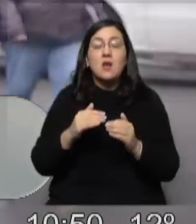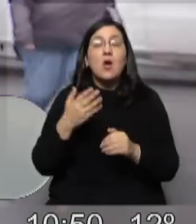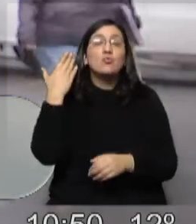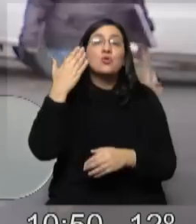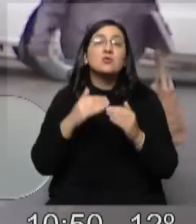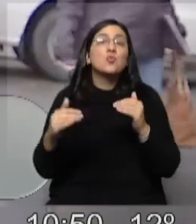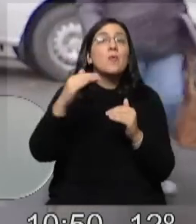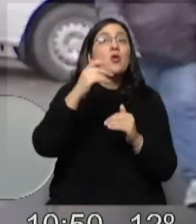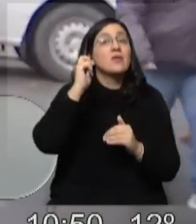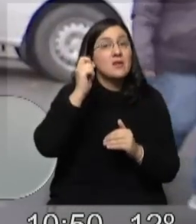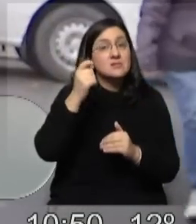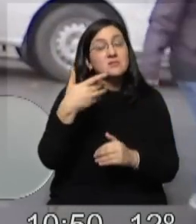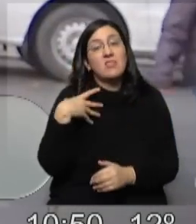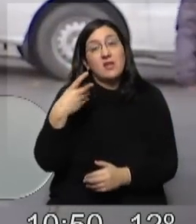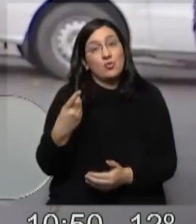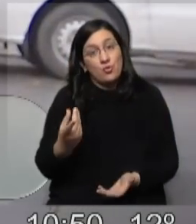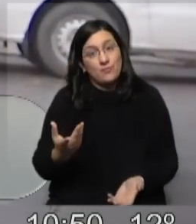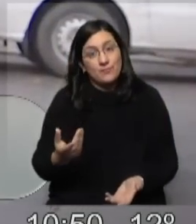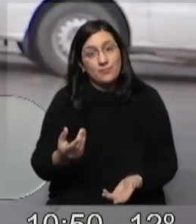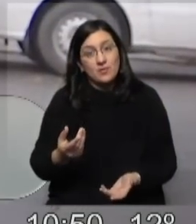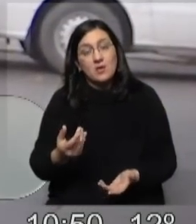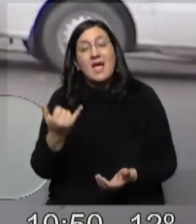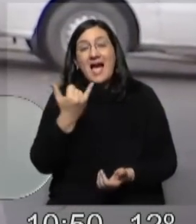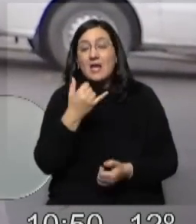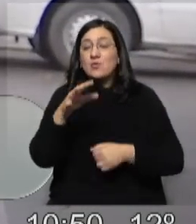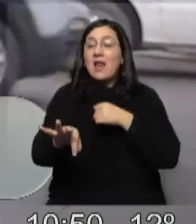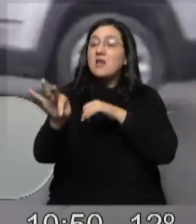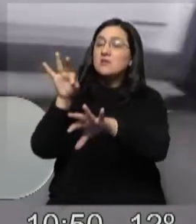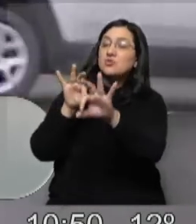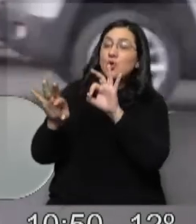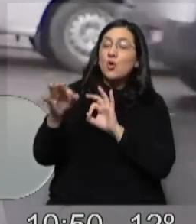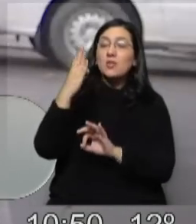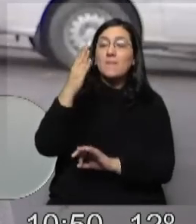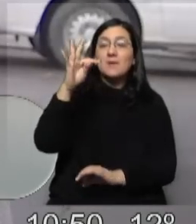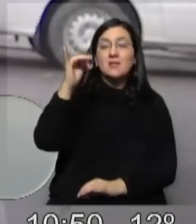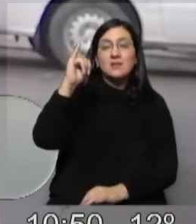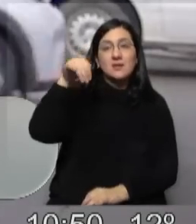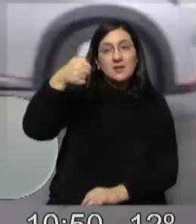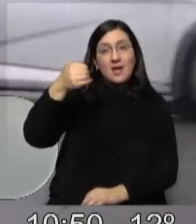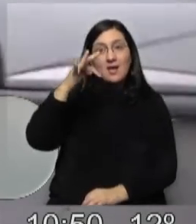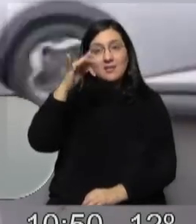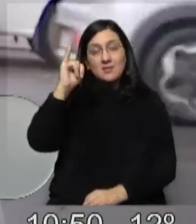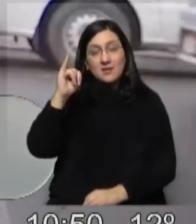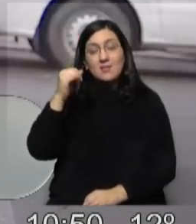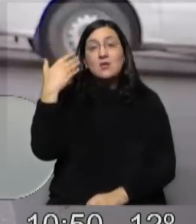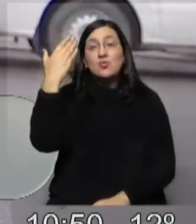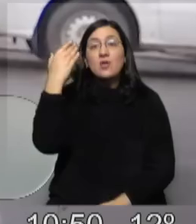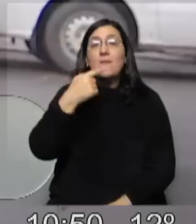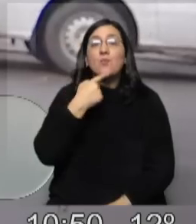superior, en ese caso, es el directorio. Hay una elección de Orlando Pettinati de las propias autoridades